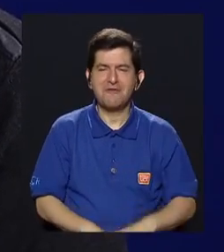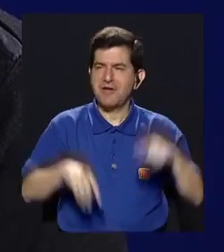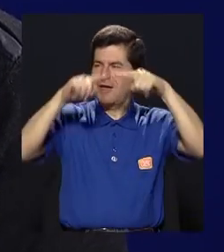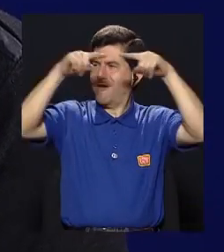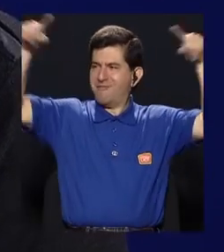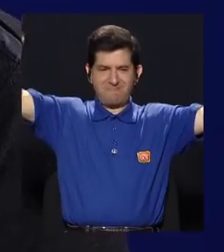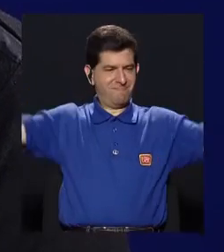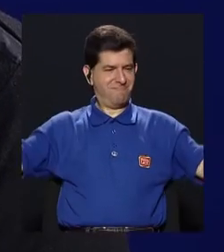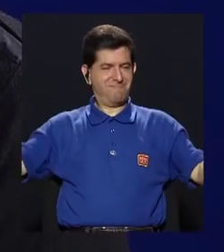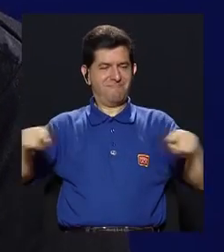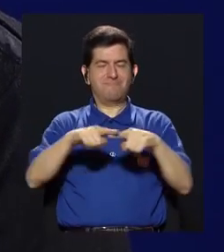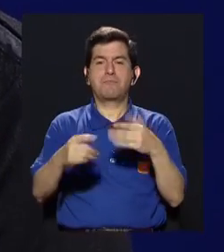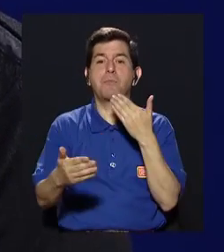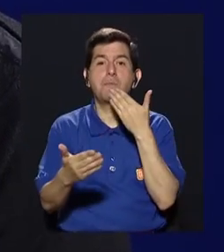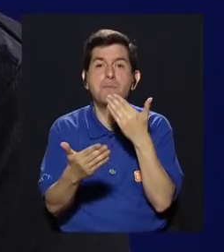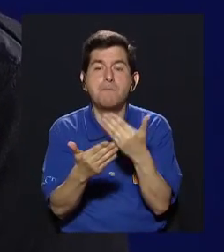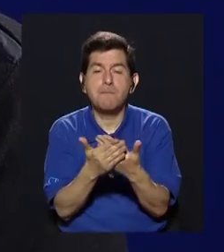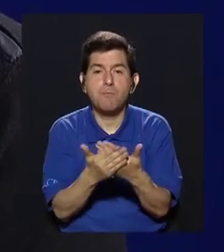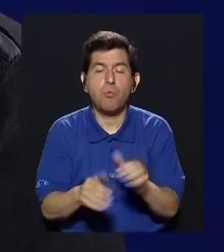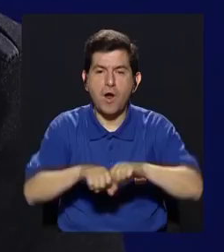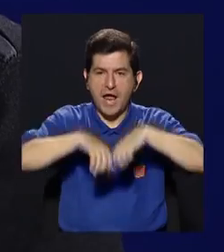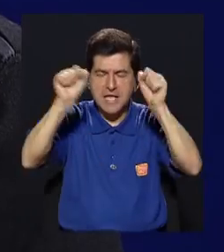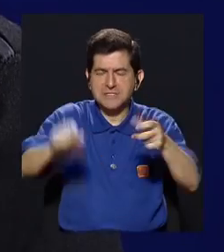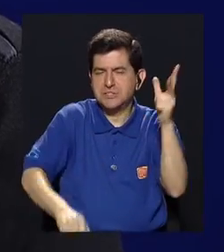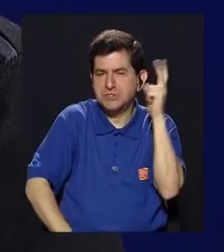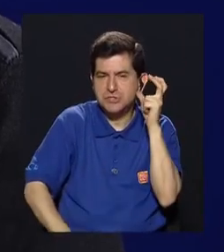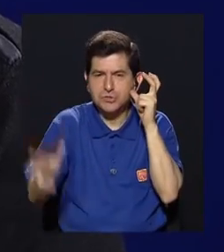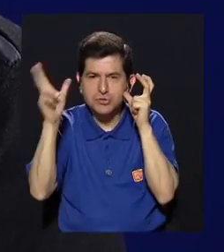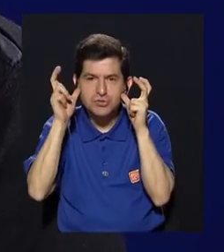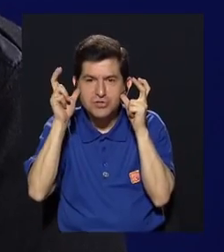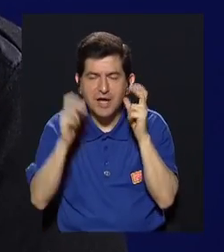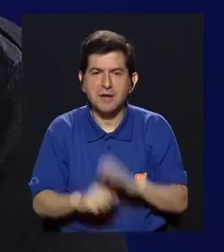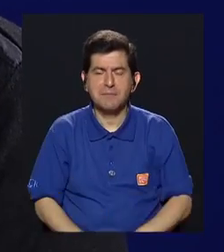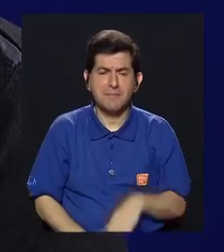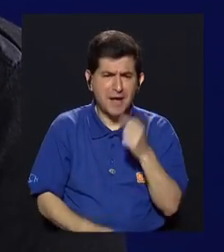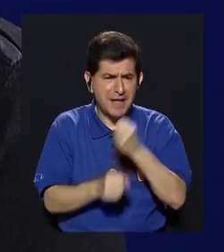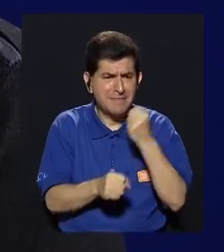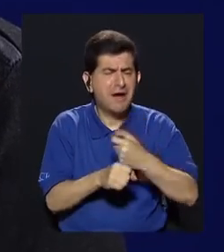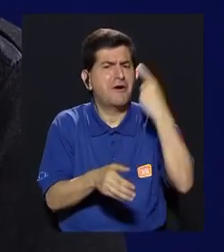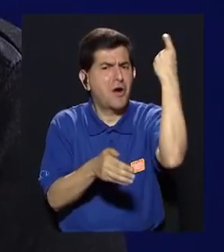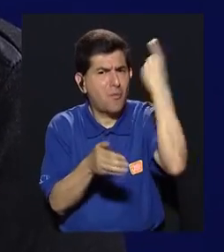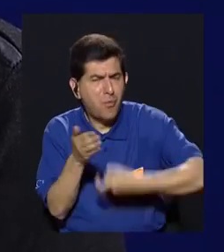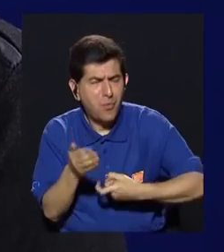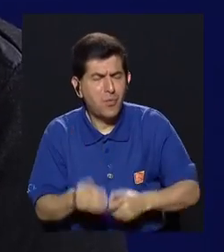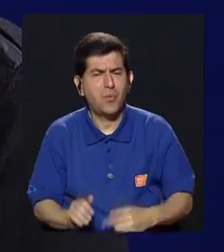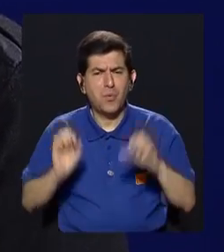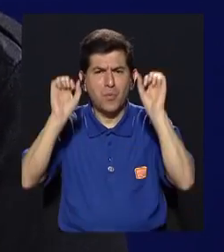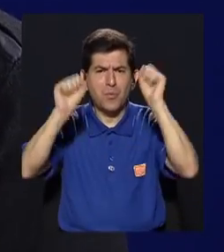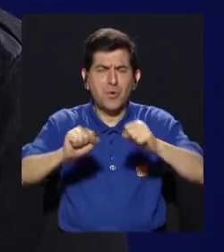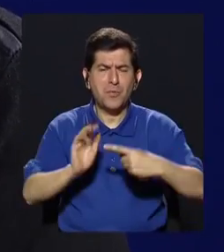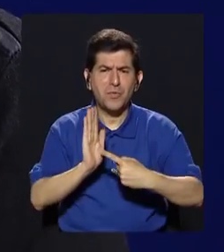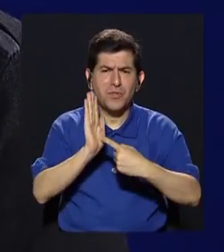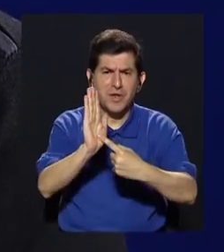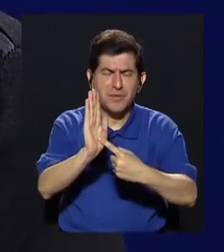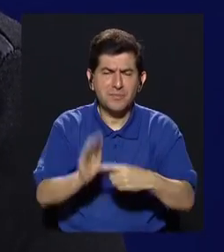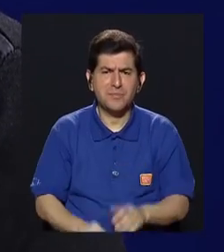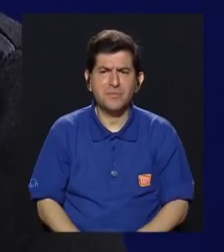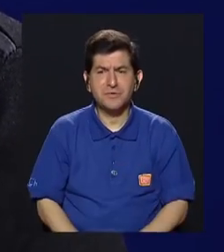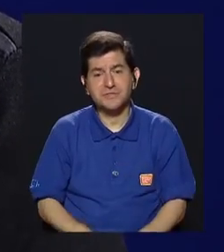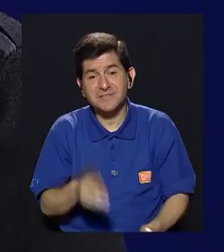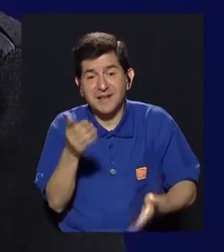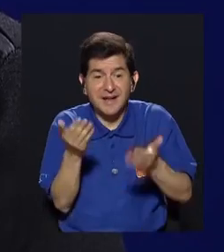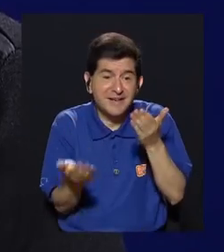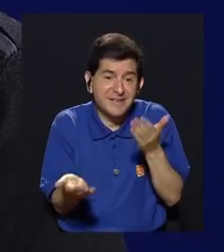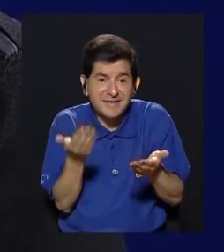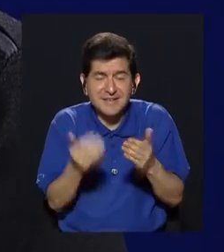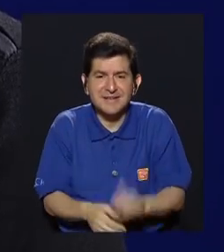ver en pantalla grande verdad y ojalá con un buen sistema de sonido verdad porque ese es un esfuerzo grande por traer podrá sonar